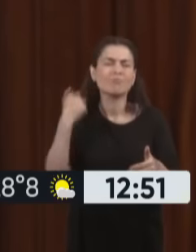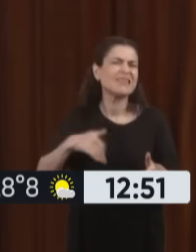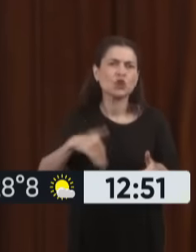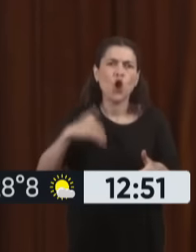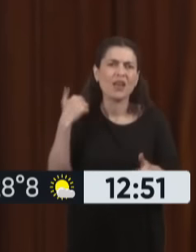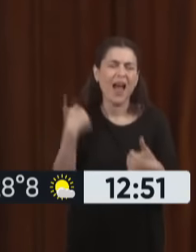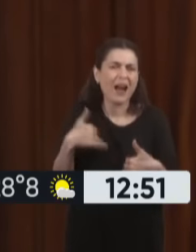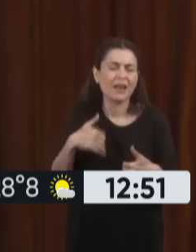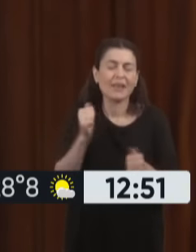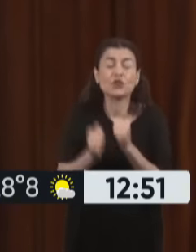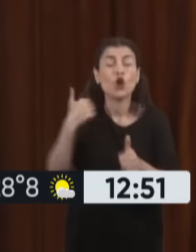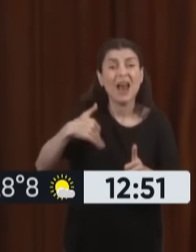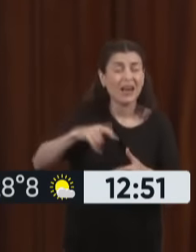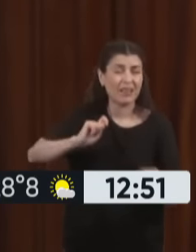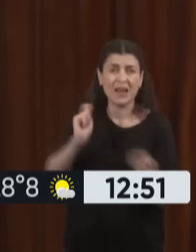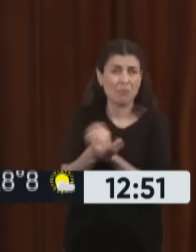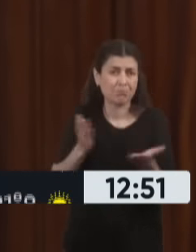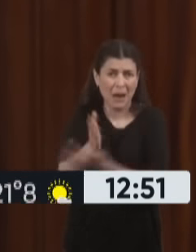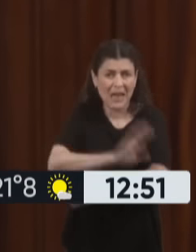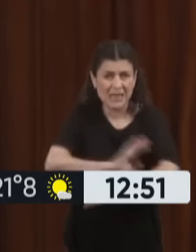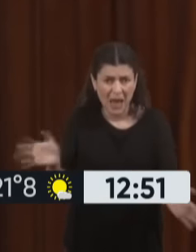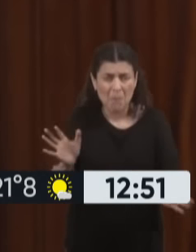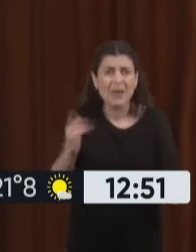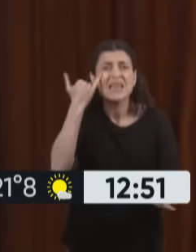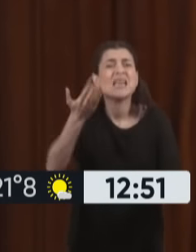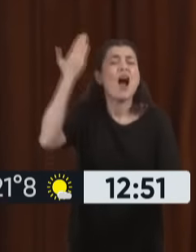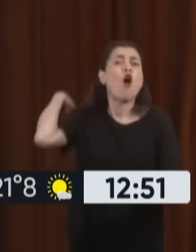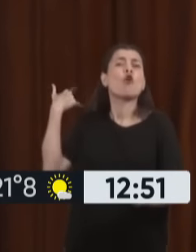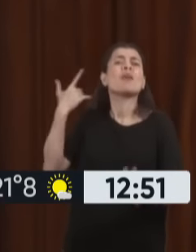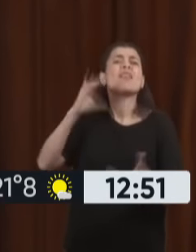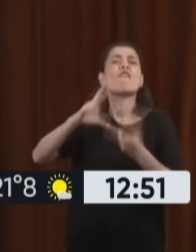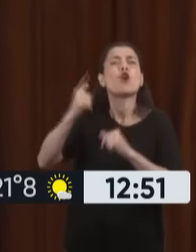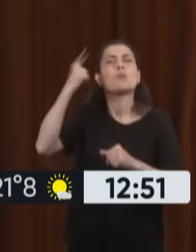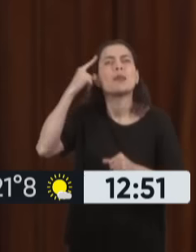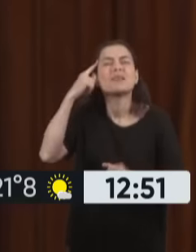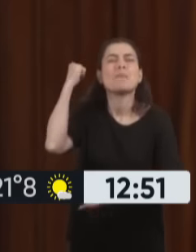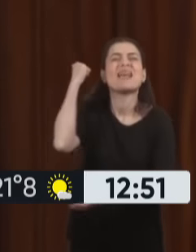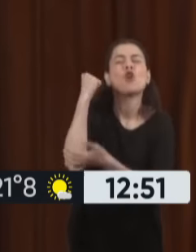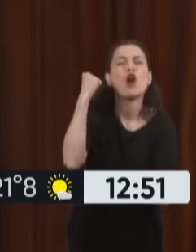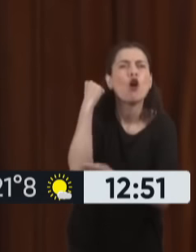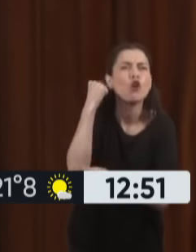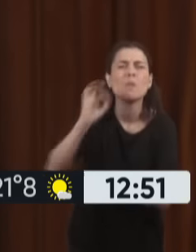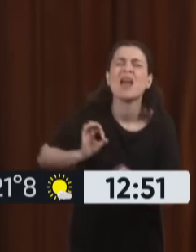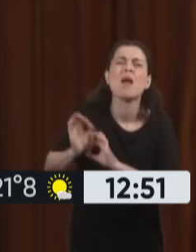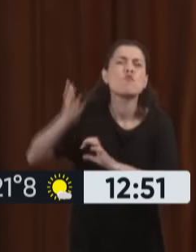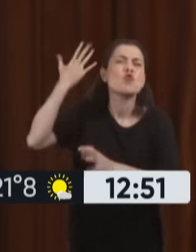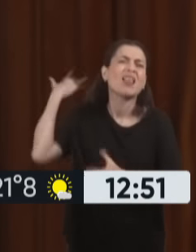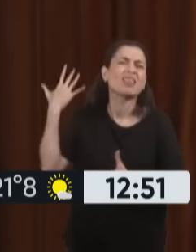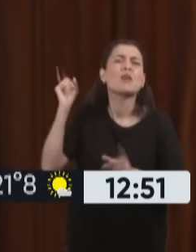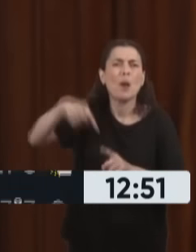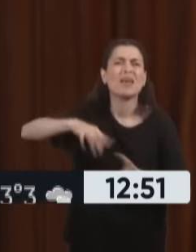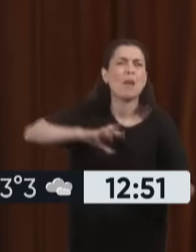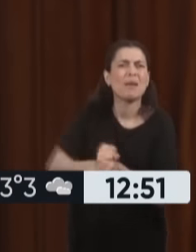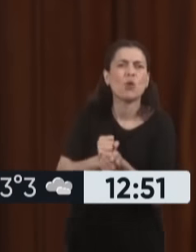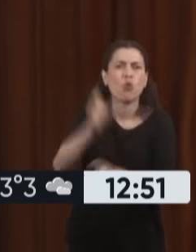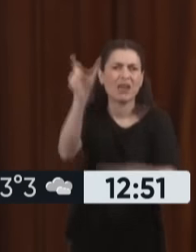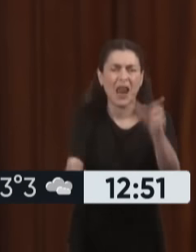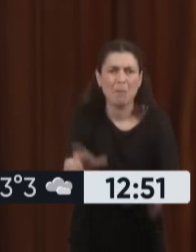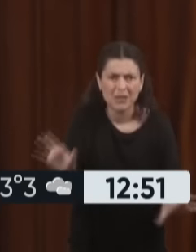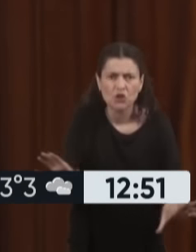profundo. Implica dejar atrás ideas económicas y arquitecturas reguladoras dañinas, pero